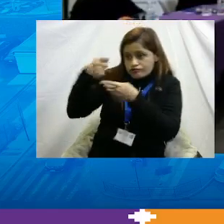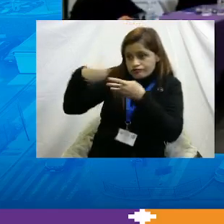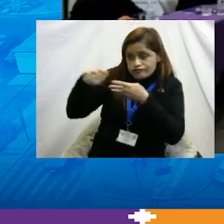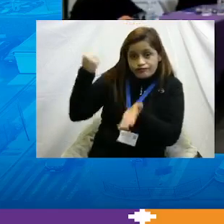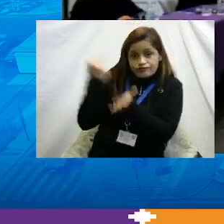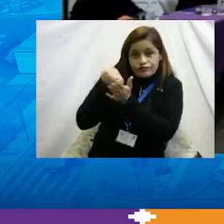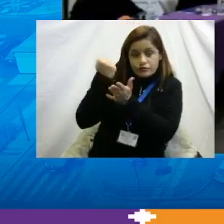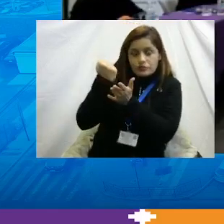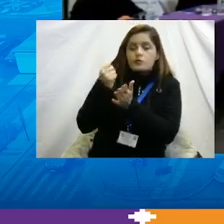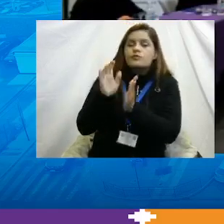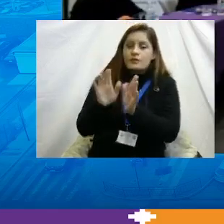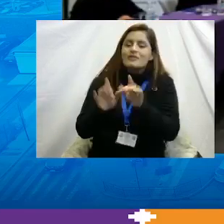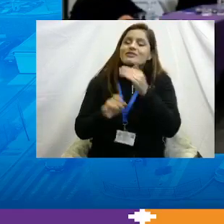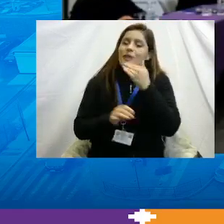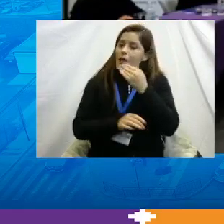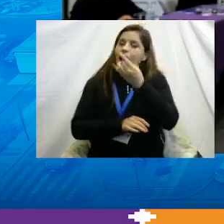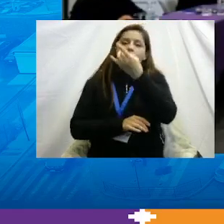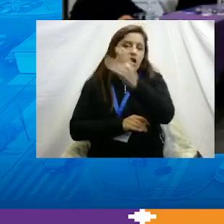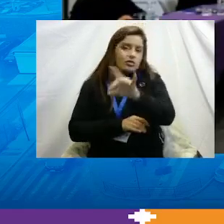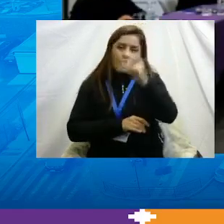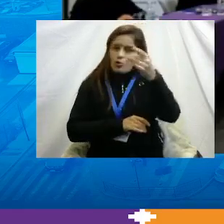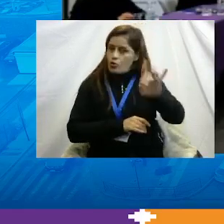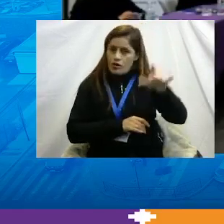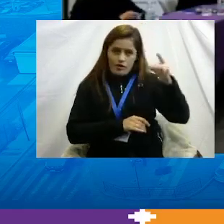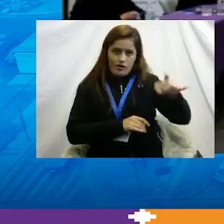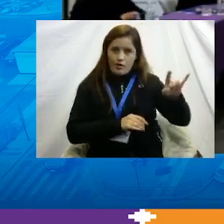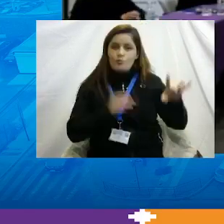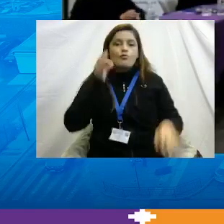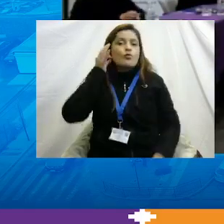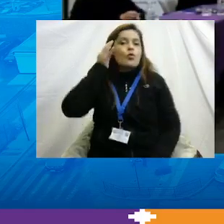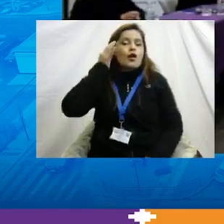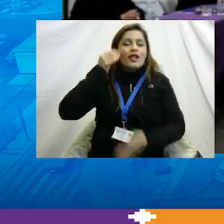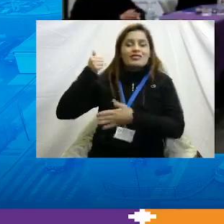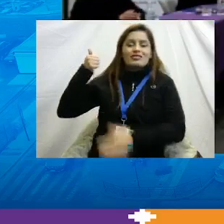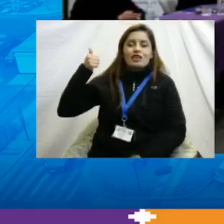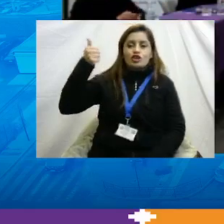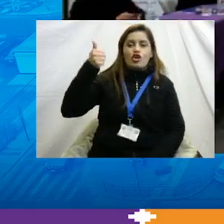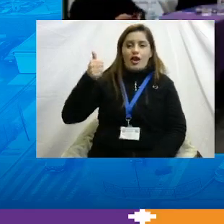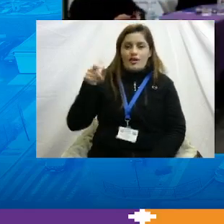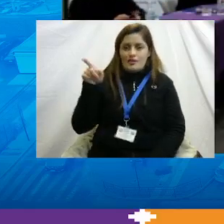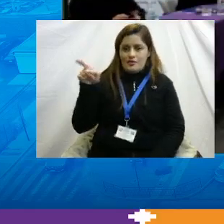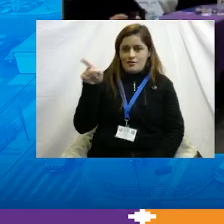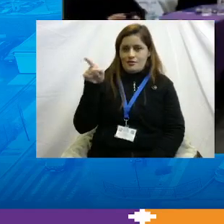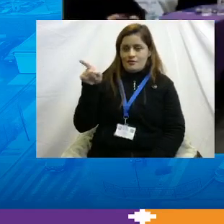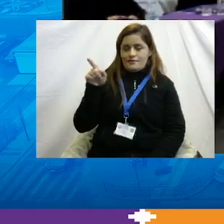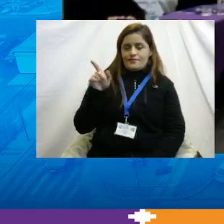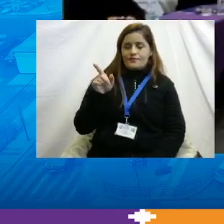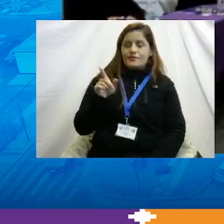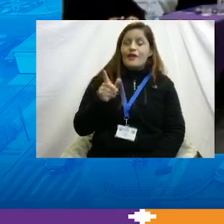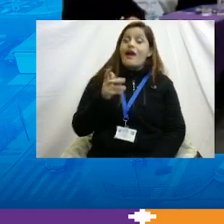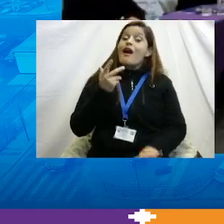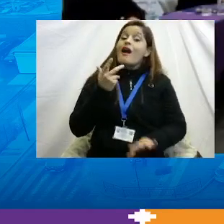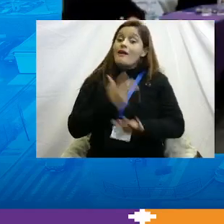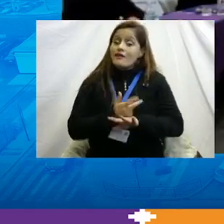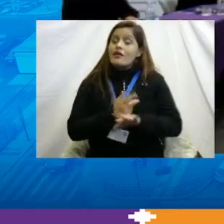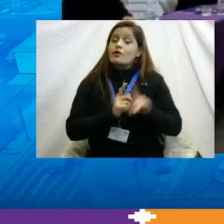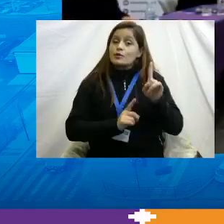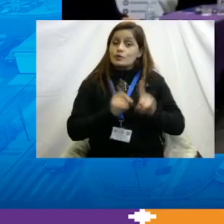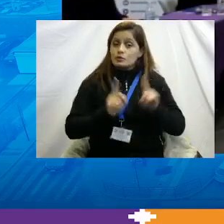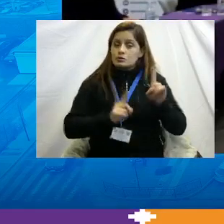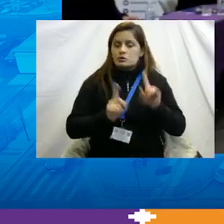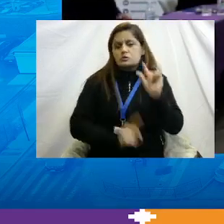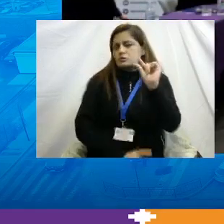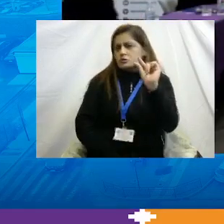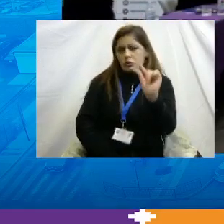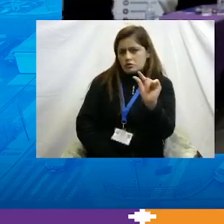verlo también caso a caso con la directora de obras, porque hay algunas que son menores,